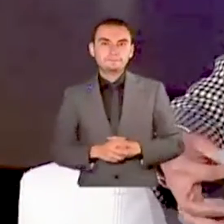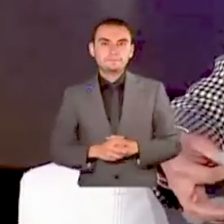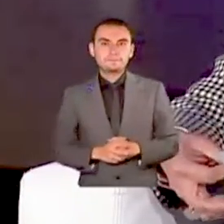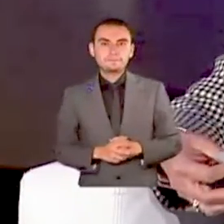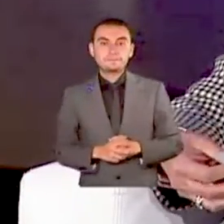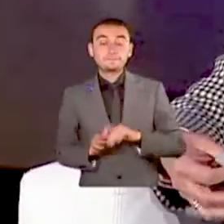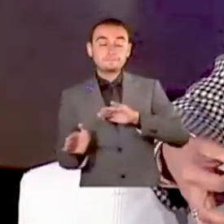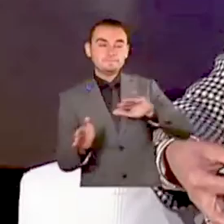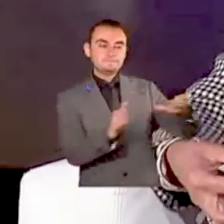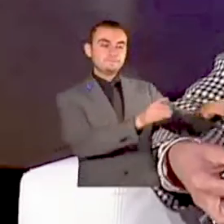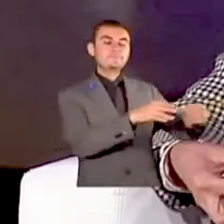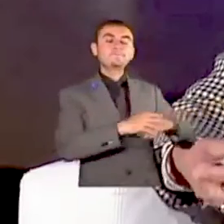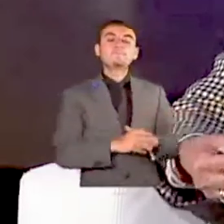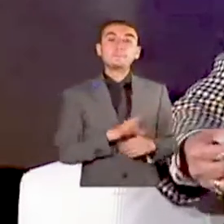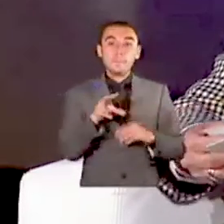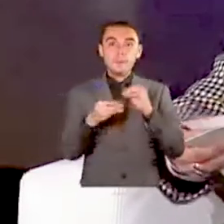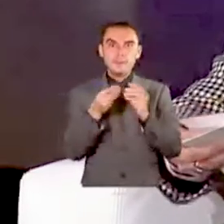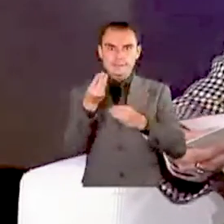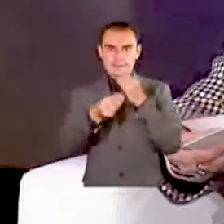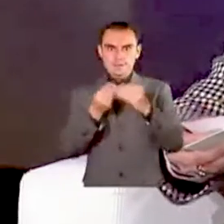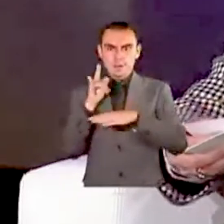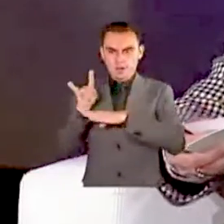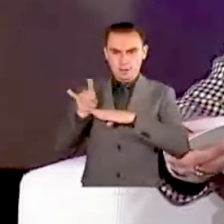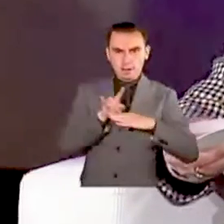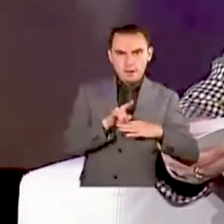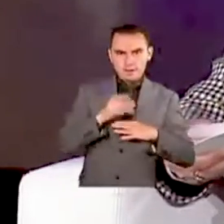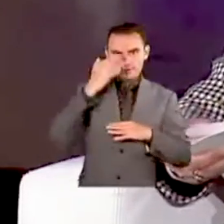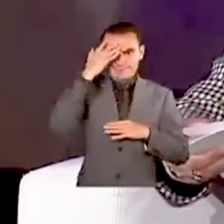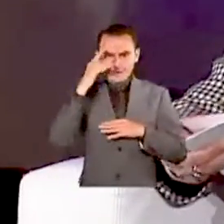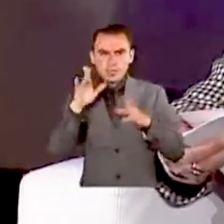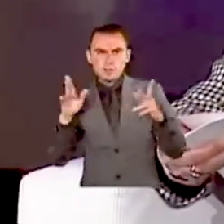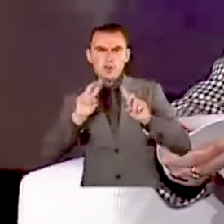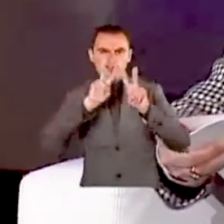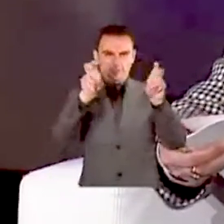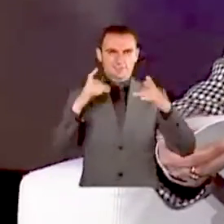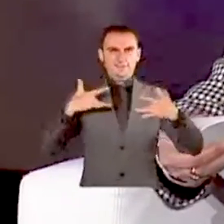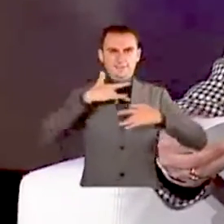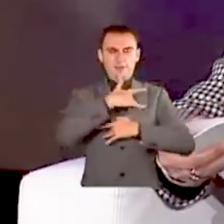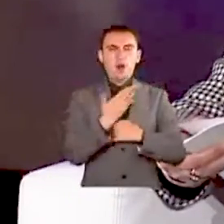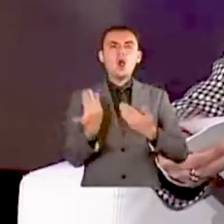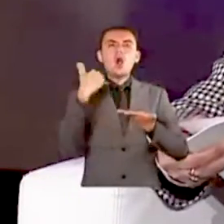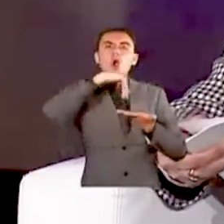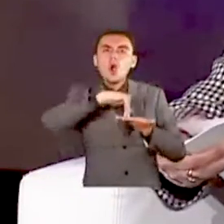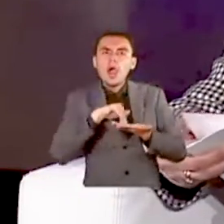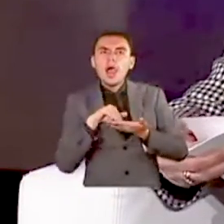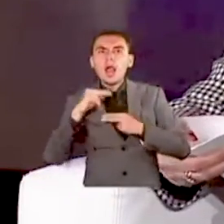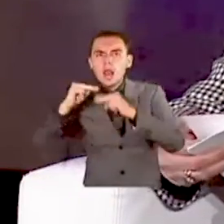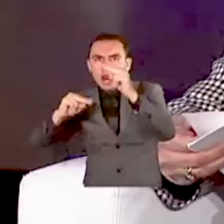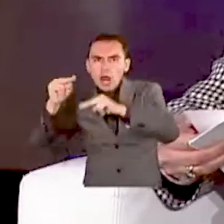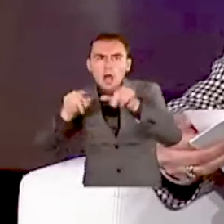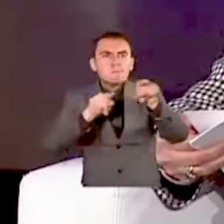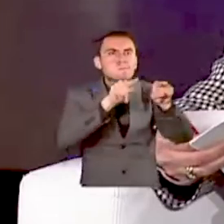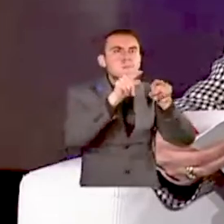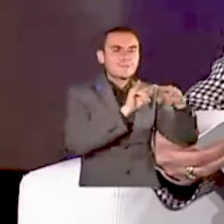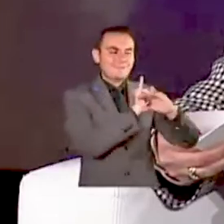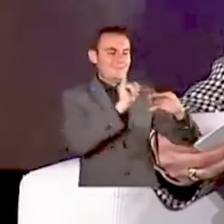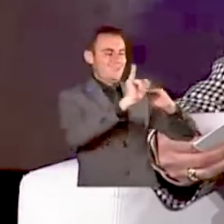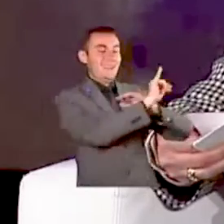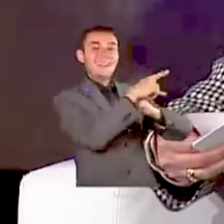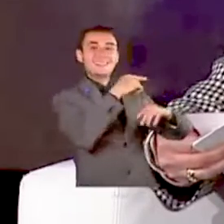También hemos trabajado en la vigilancia integral en el tema de salud para la reconstrucción de San Andrés